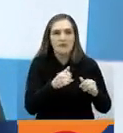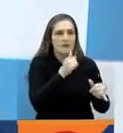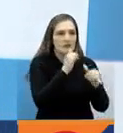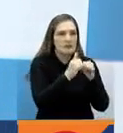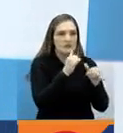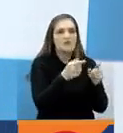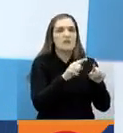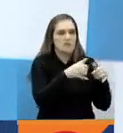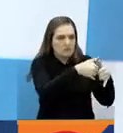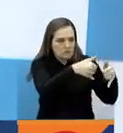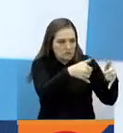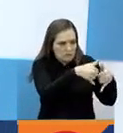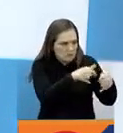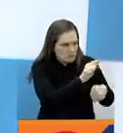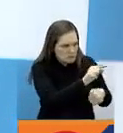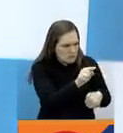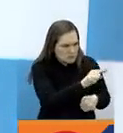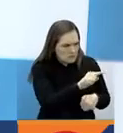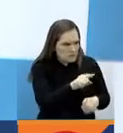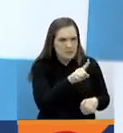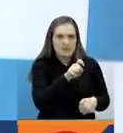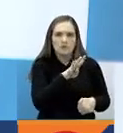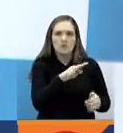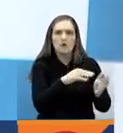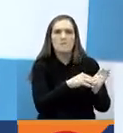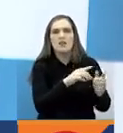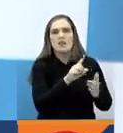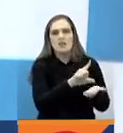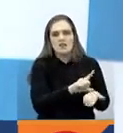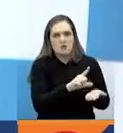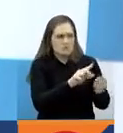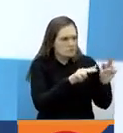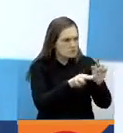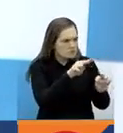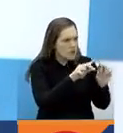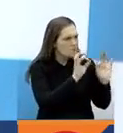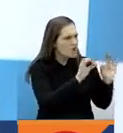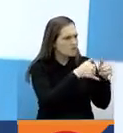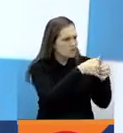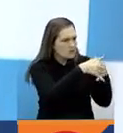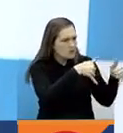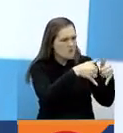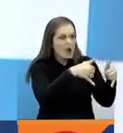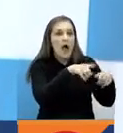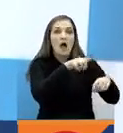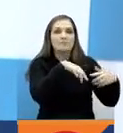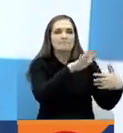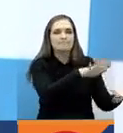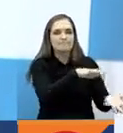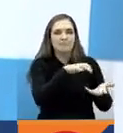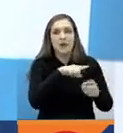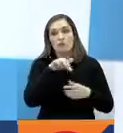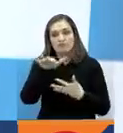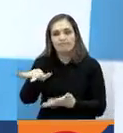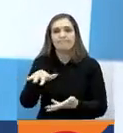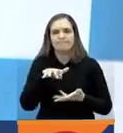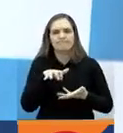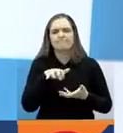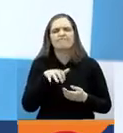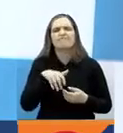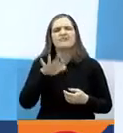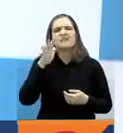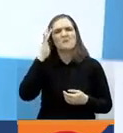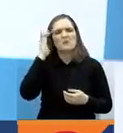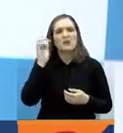64 mil litros inspeccionados. La mayoría de los decomisos y destrucciones que hemos tenido que hacer se relacionan